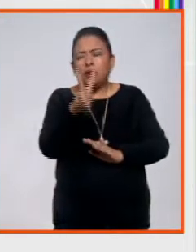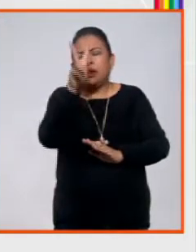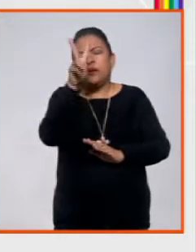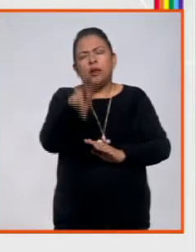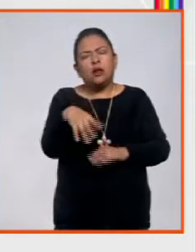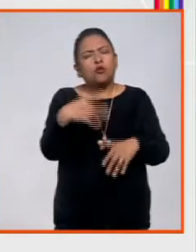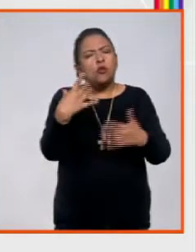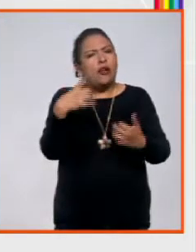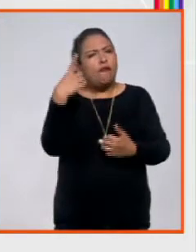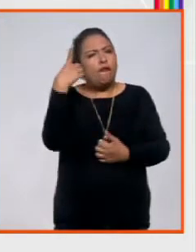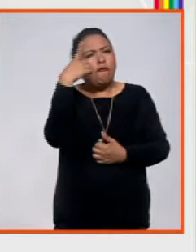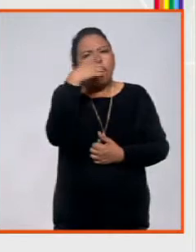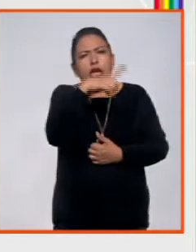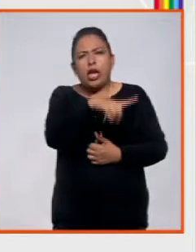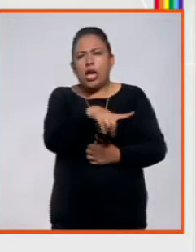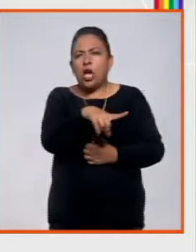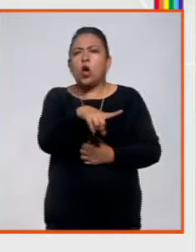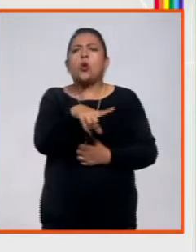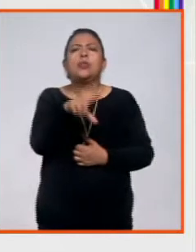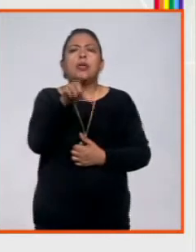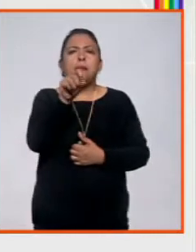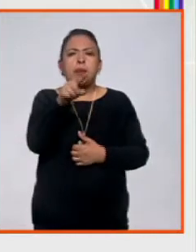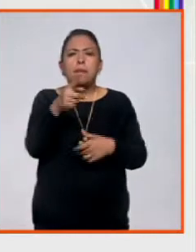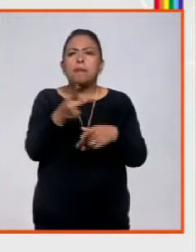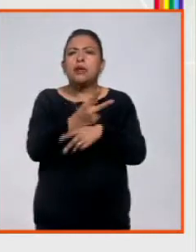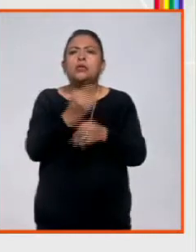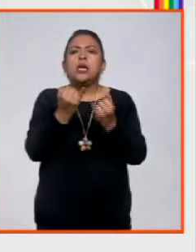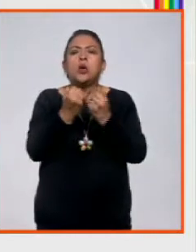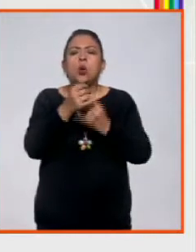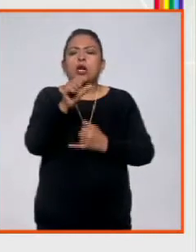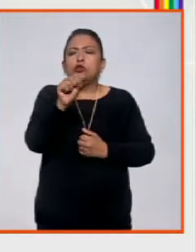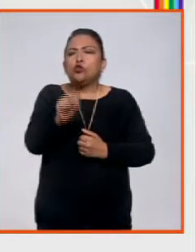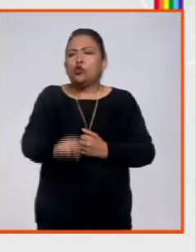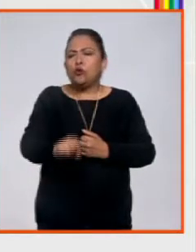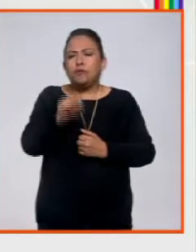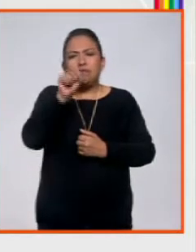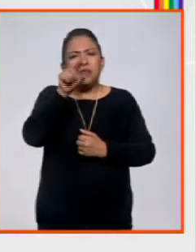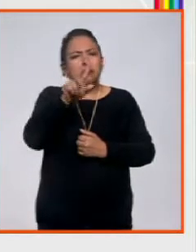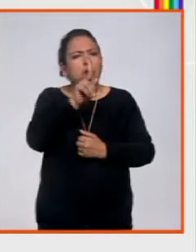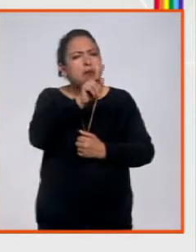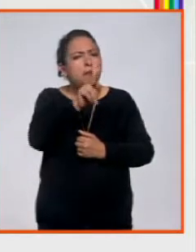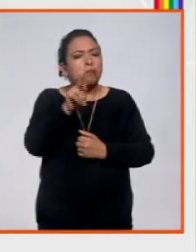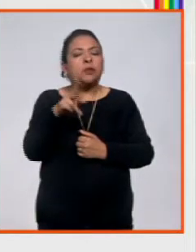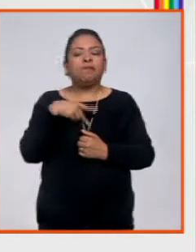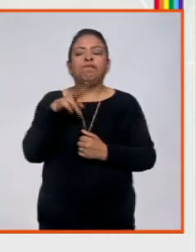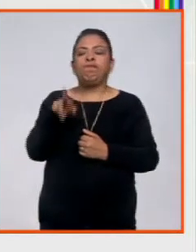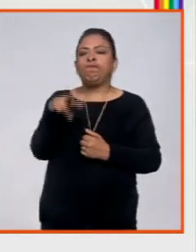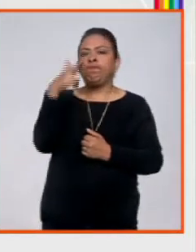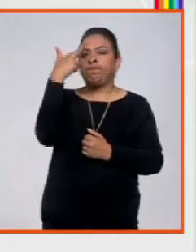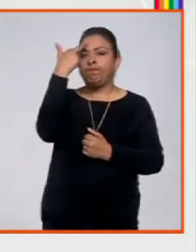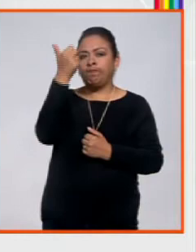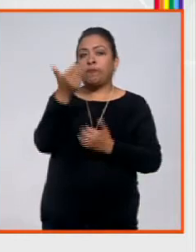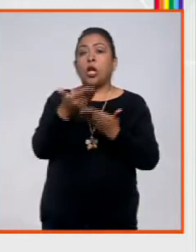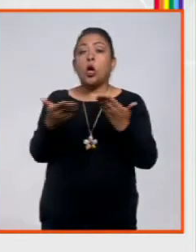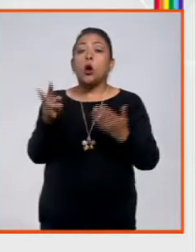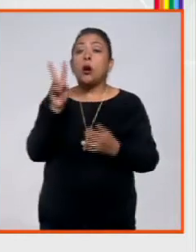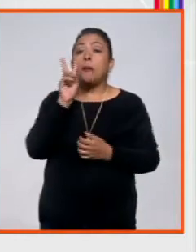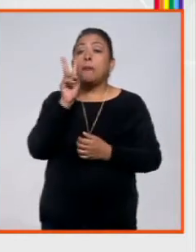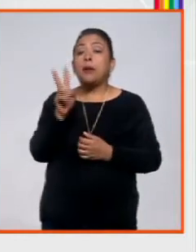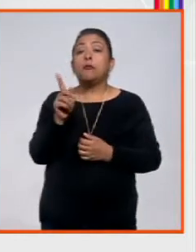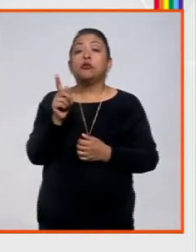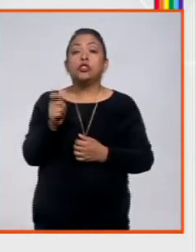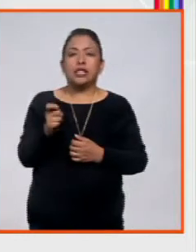y que no distan mucho también de lo que sucede al sur de mí si es correcto y lo que vamos a ver también es